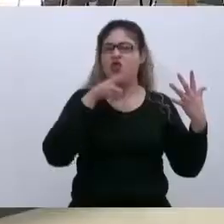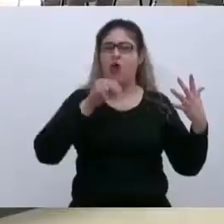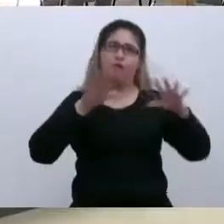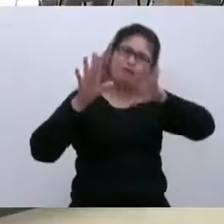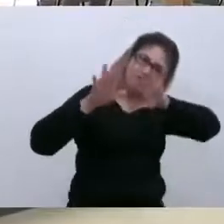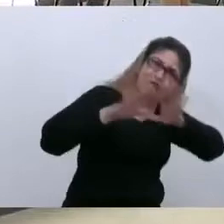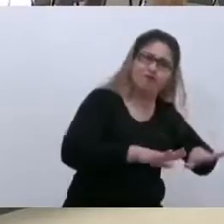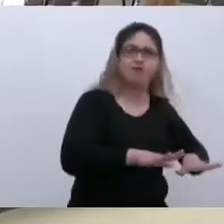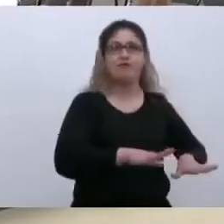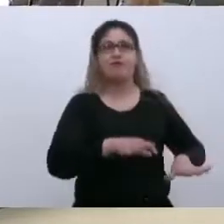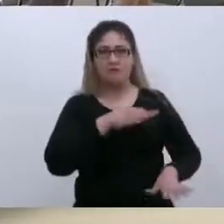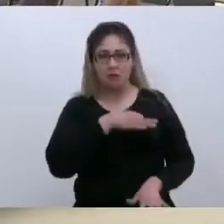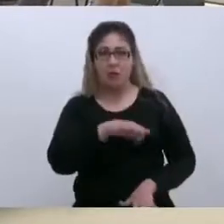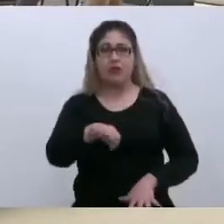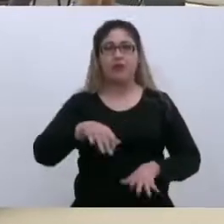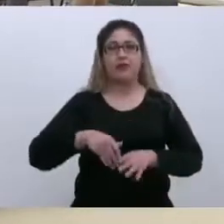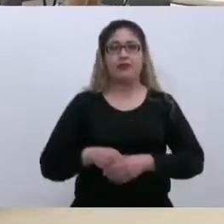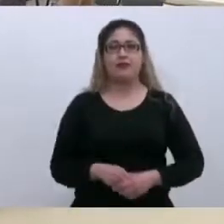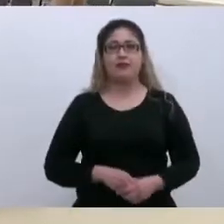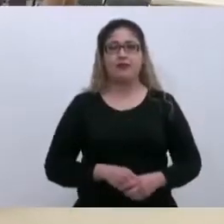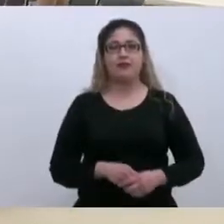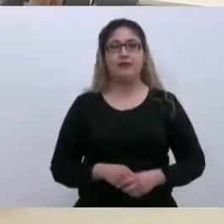tardes.